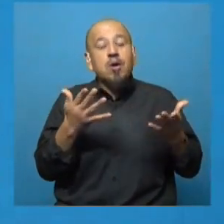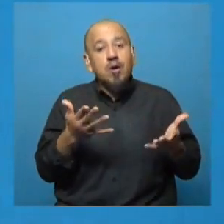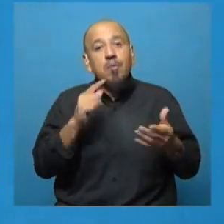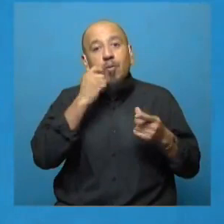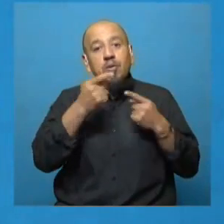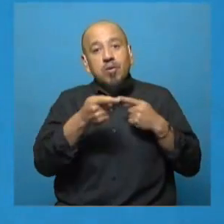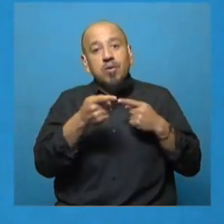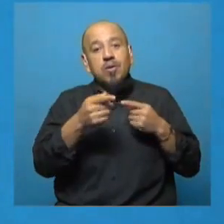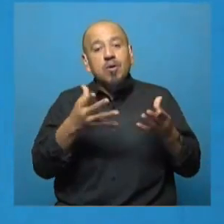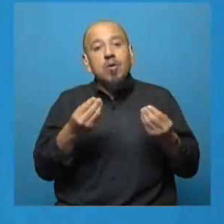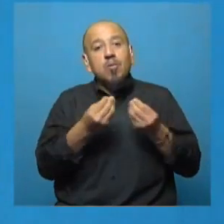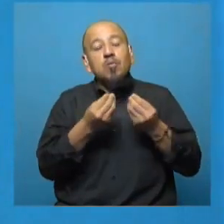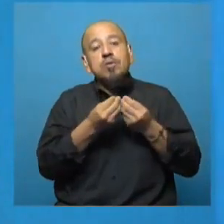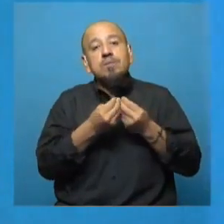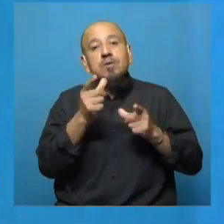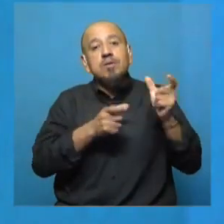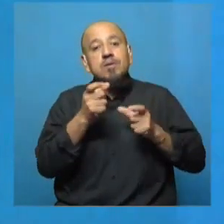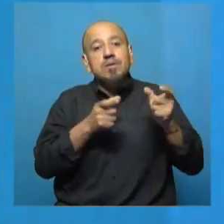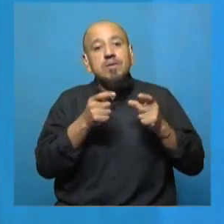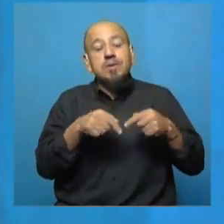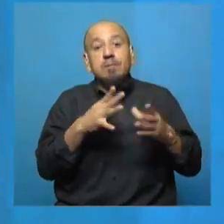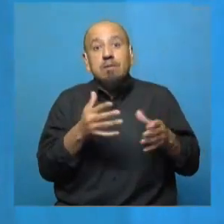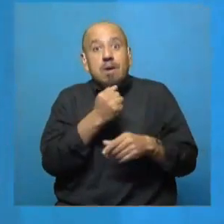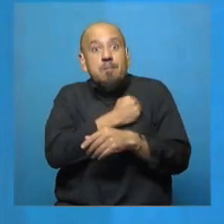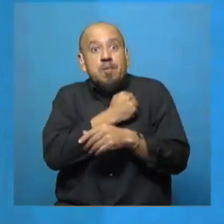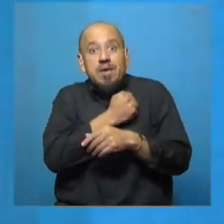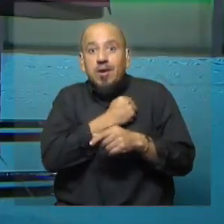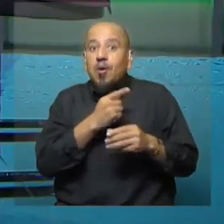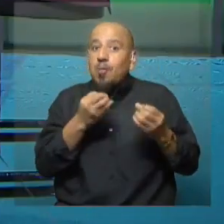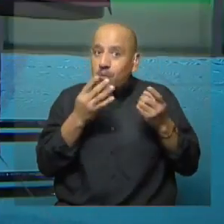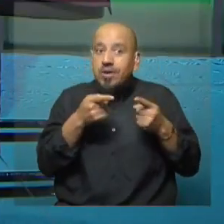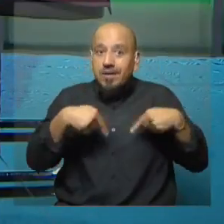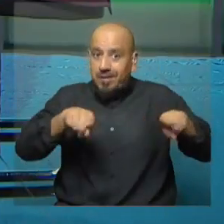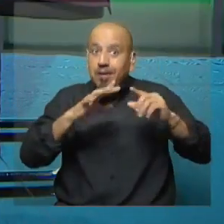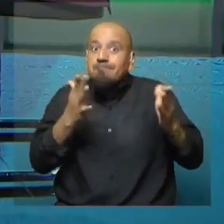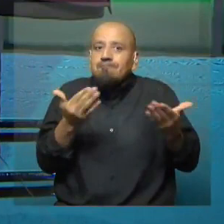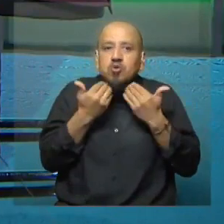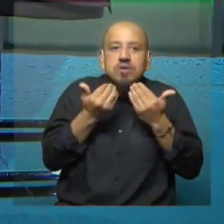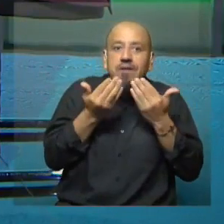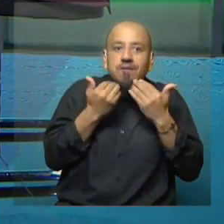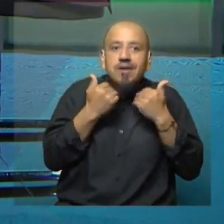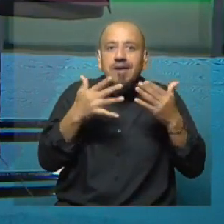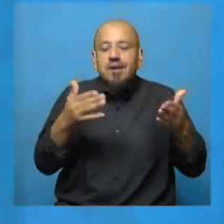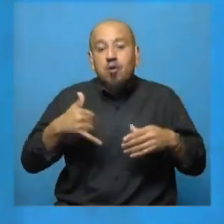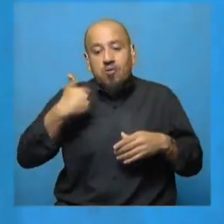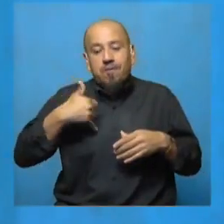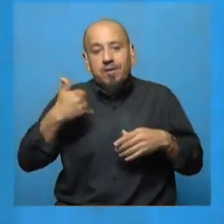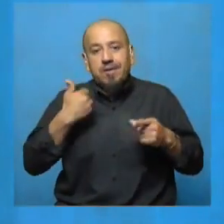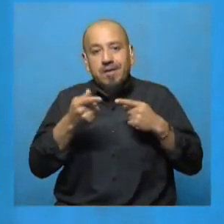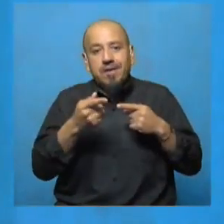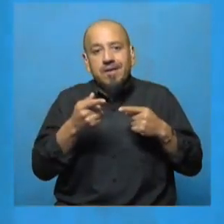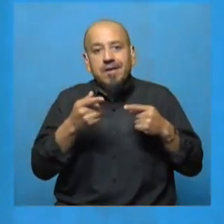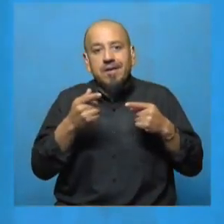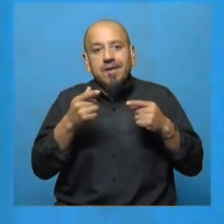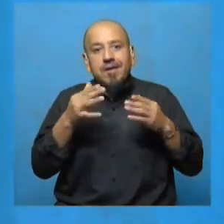gustaba mucho y también me encuentro mucha gente me dice me daba miedo porque iba a pasar todo generaciones más jóvenes que claro